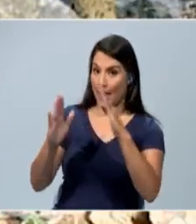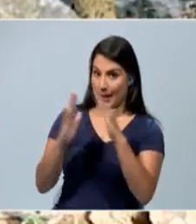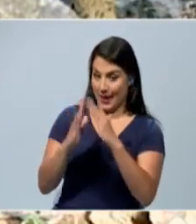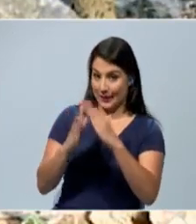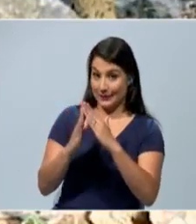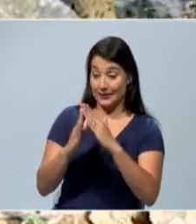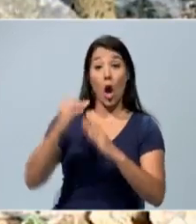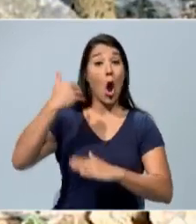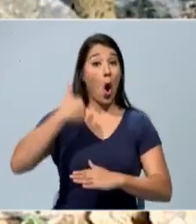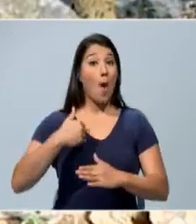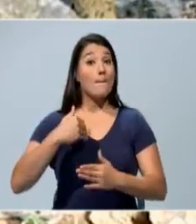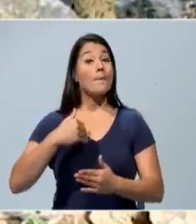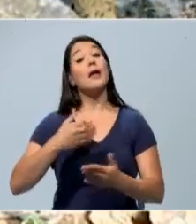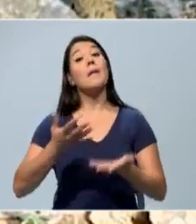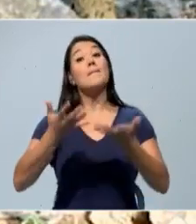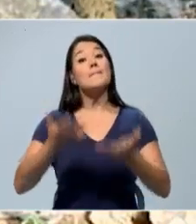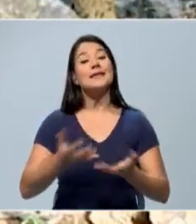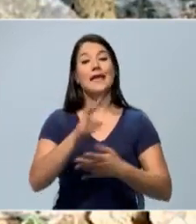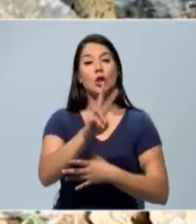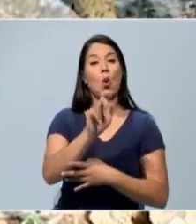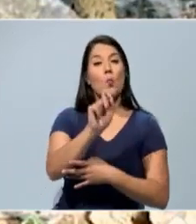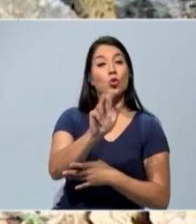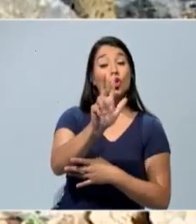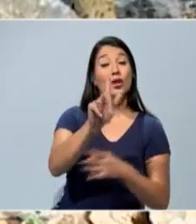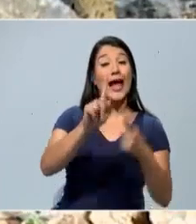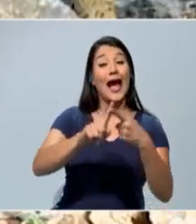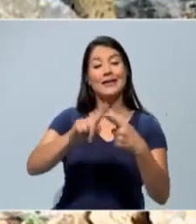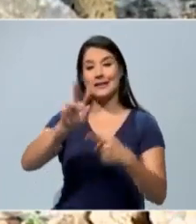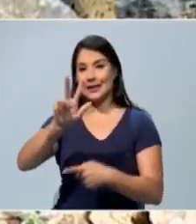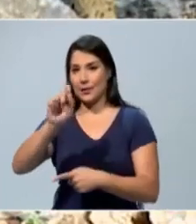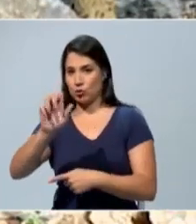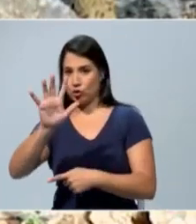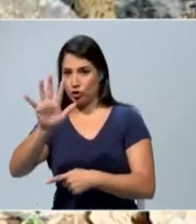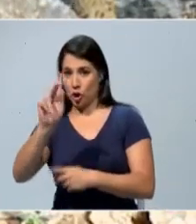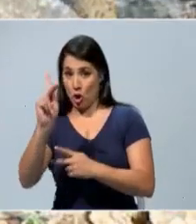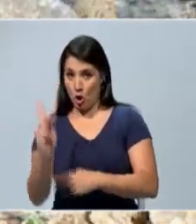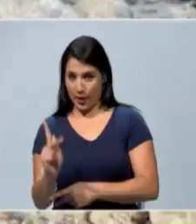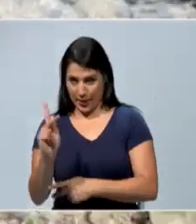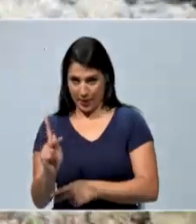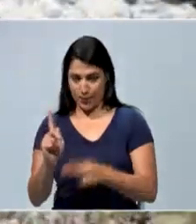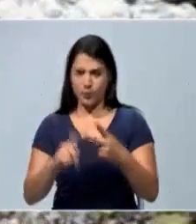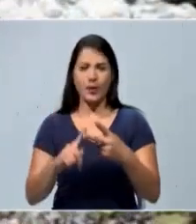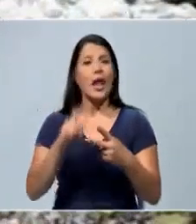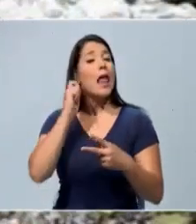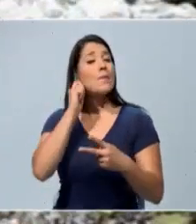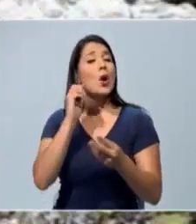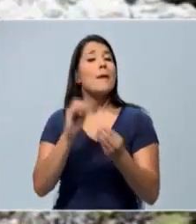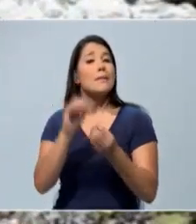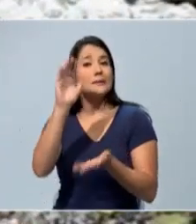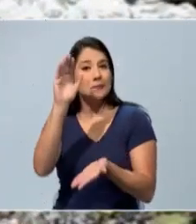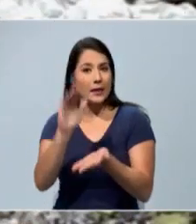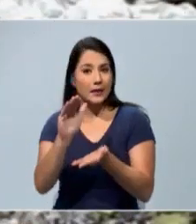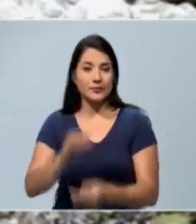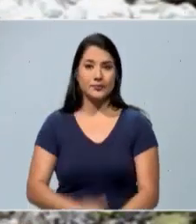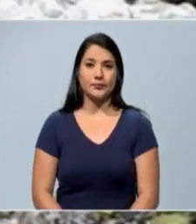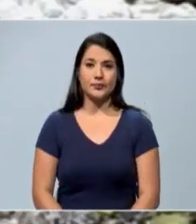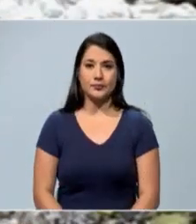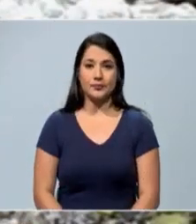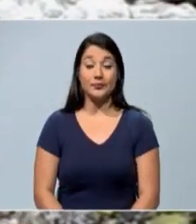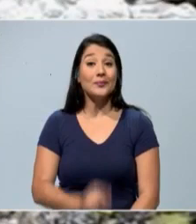entre 2.3 y 3.5 kilogramos. Las hembras son un poco más pequeñas.